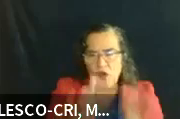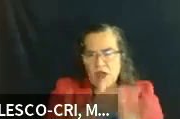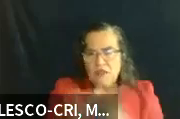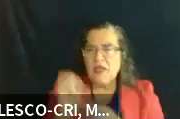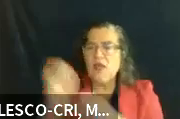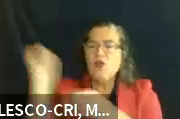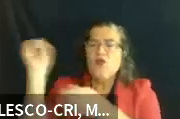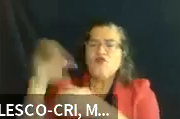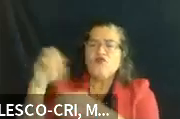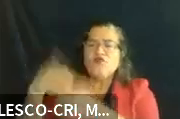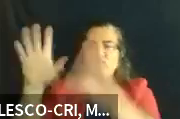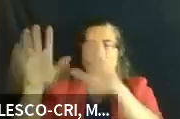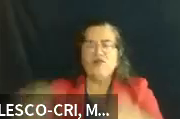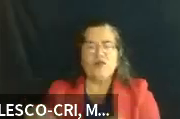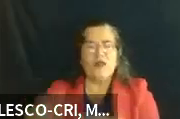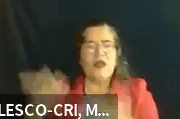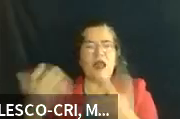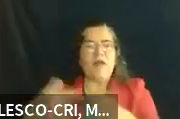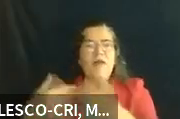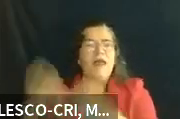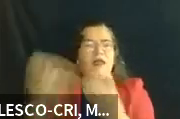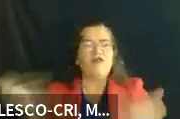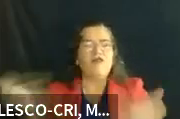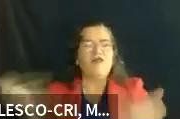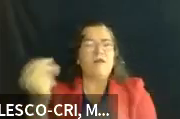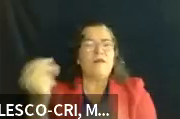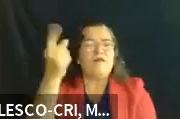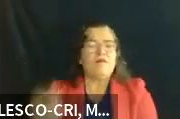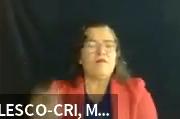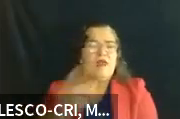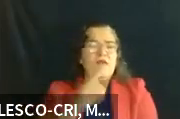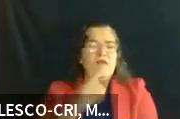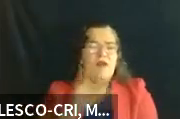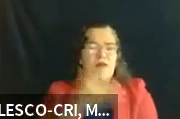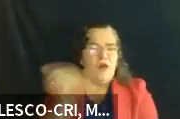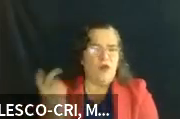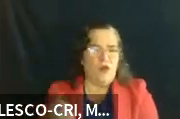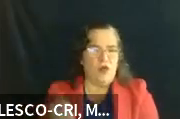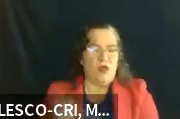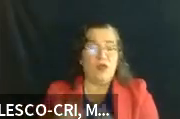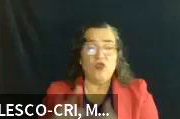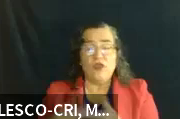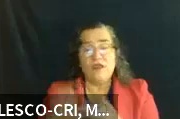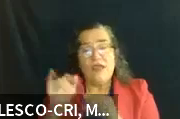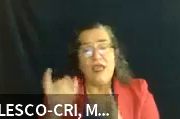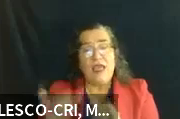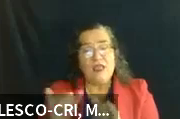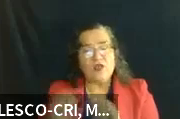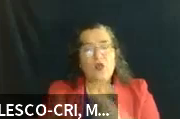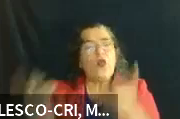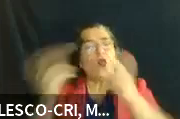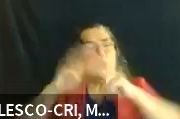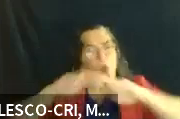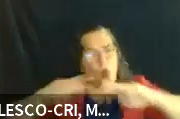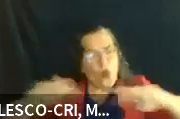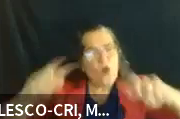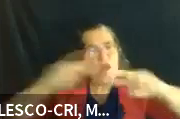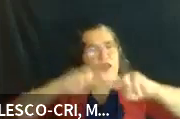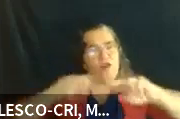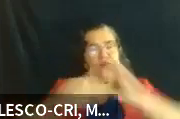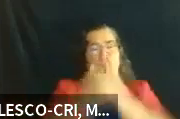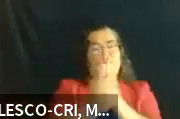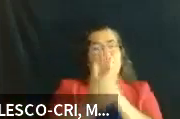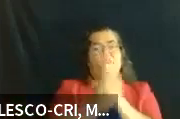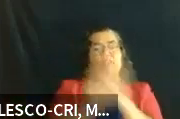lo resuelve más rápido y más efectivamente. Esto conlleva una revisión de las competencias